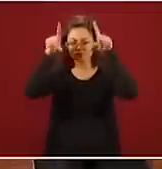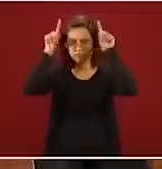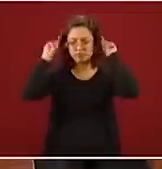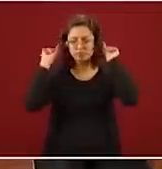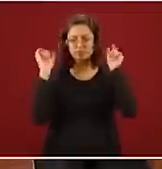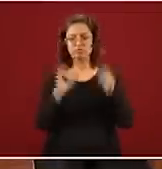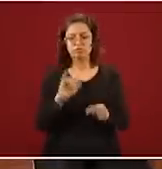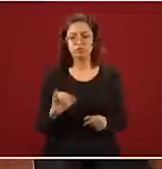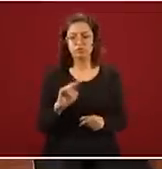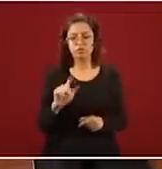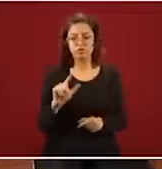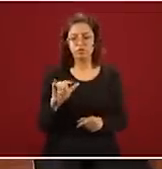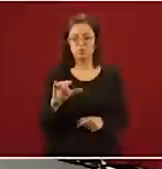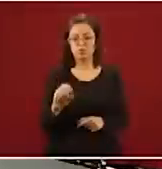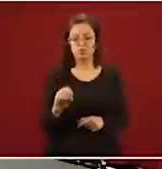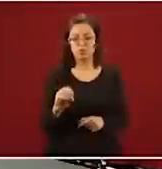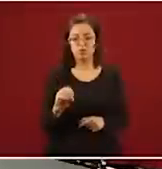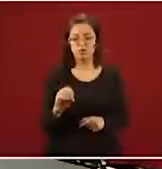Durango.